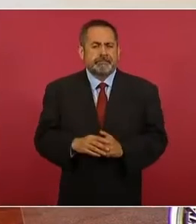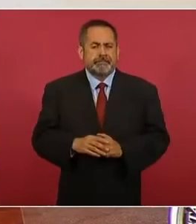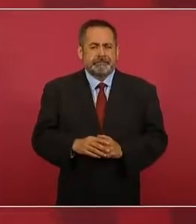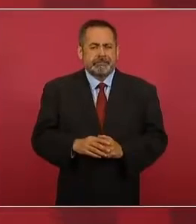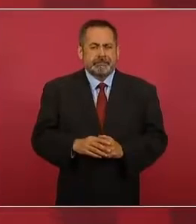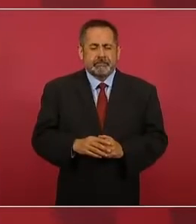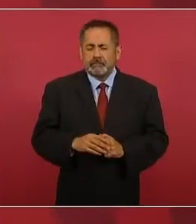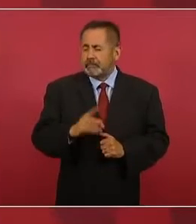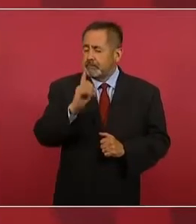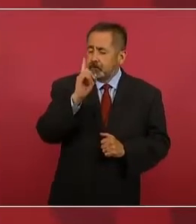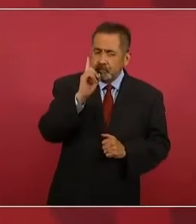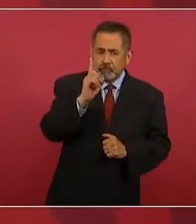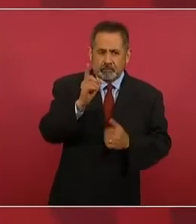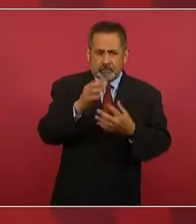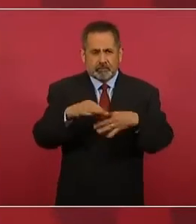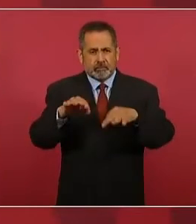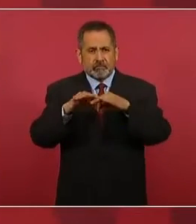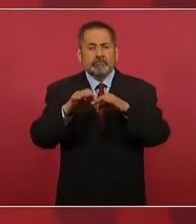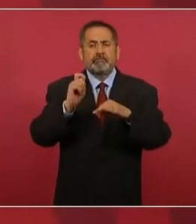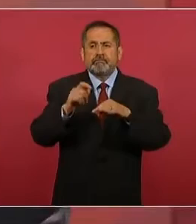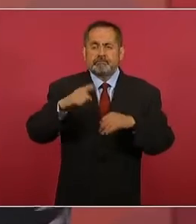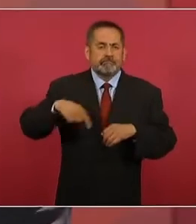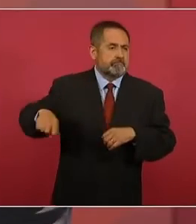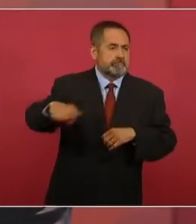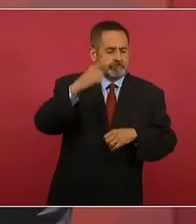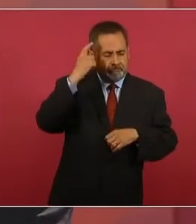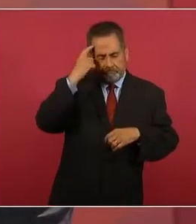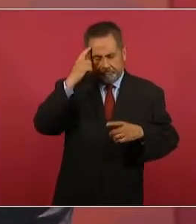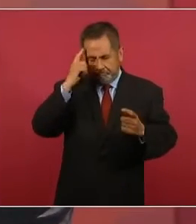importante de todo es la transformación.